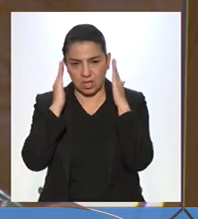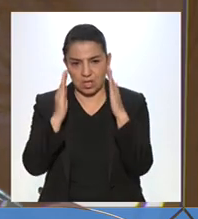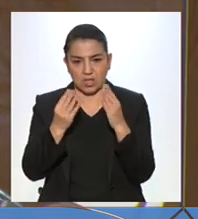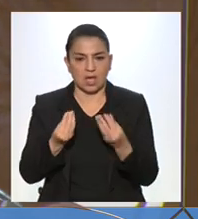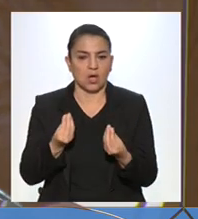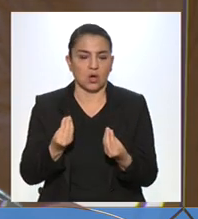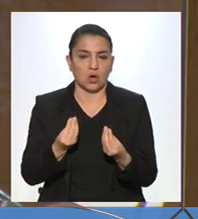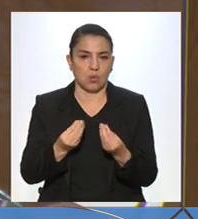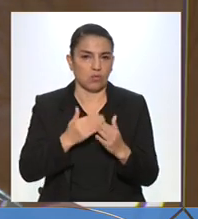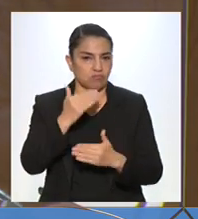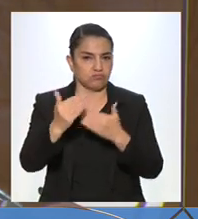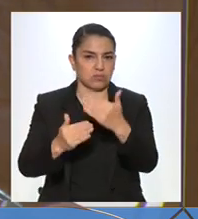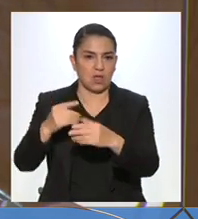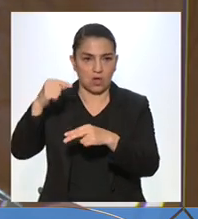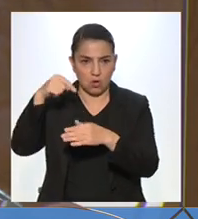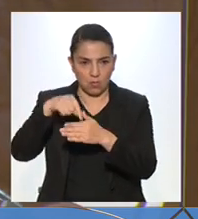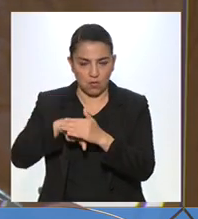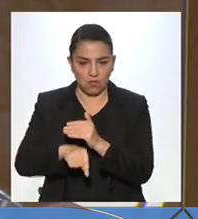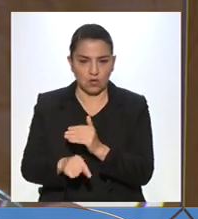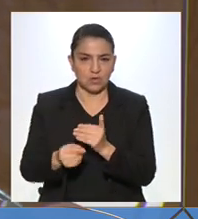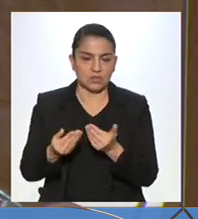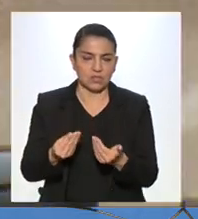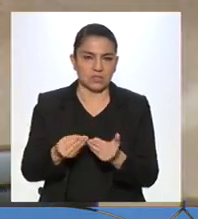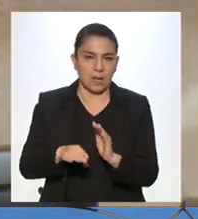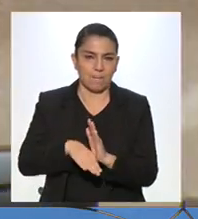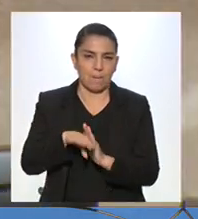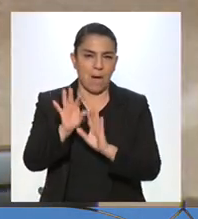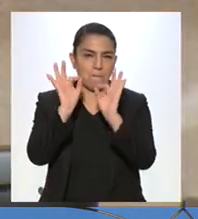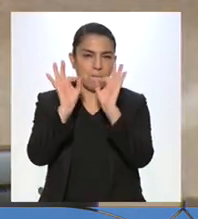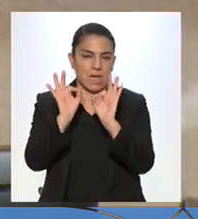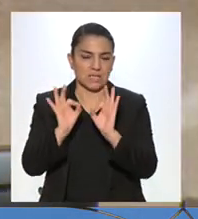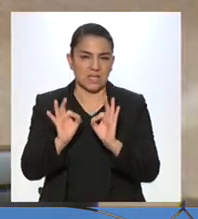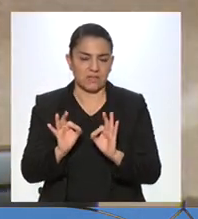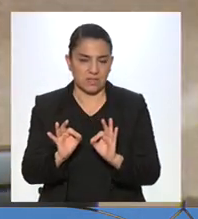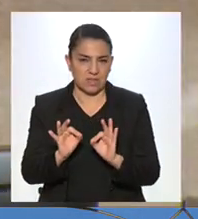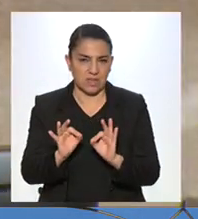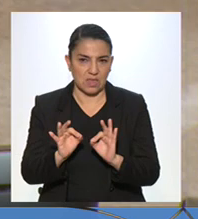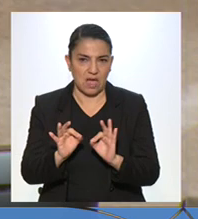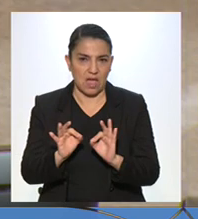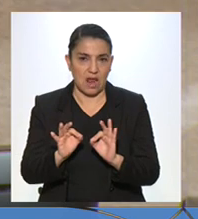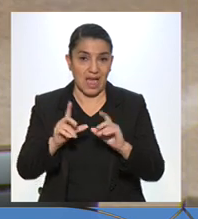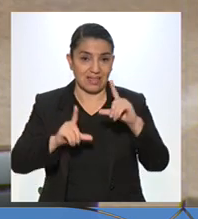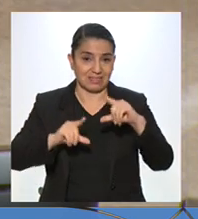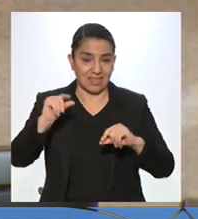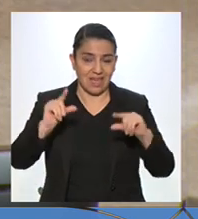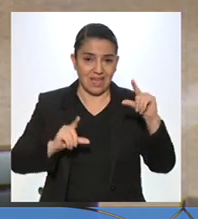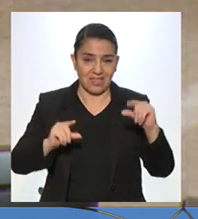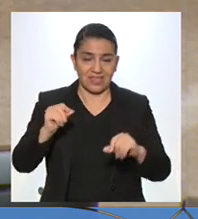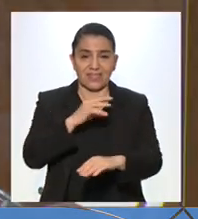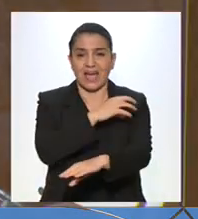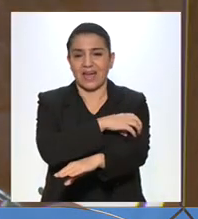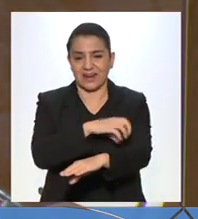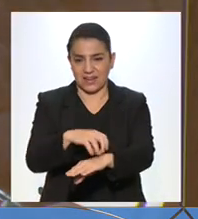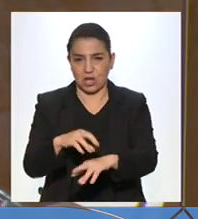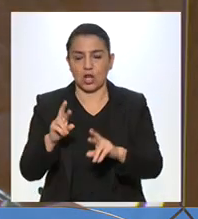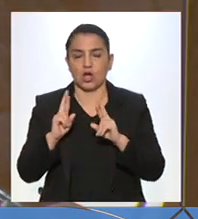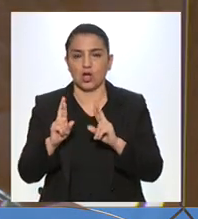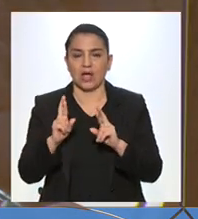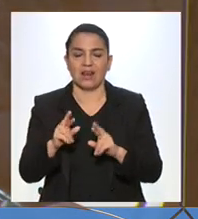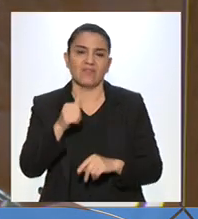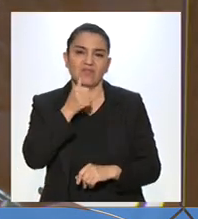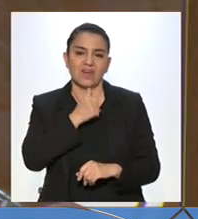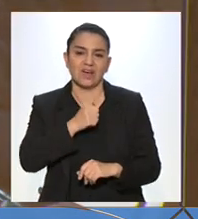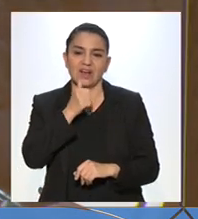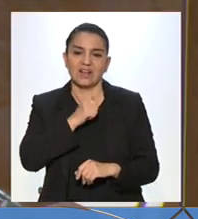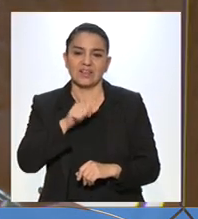se va a seguir profundizando en mayor especificidad respecto, ¿verdad?, a las estadísticas y ojalá estadísticas regionales. Echamos de menos en realidad